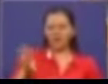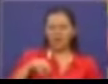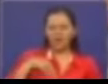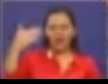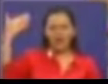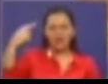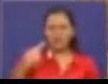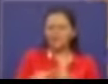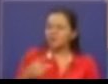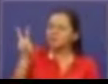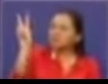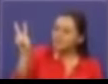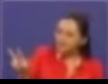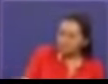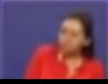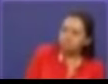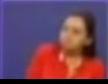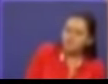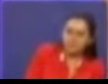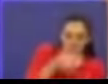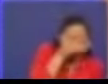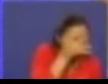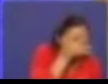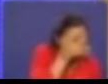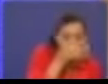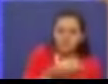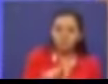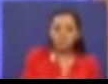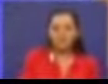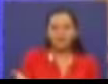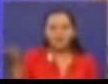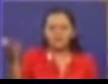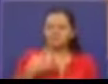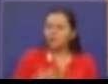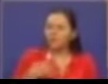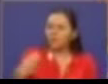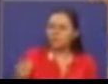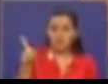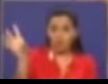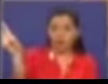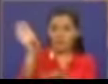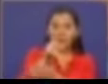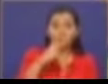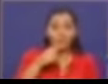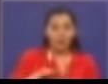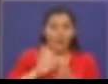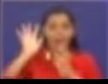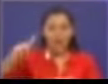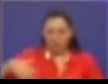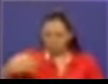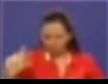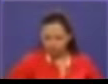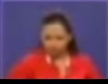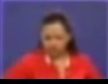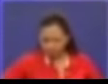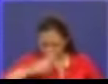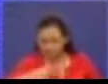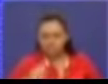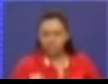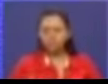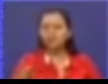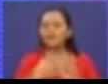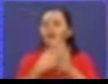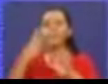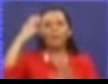Pierden con eso, la gente no es tonta. Se ve que no es auténtico, que son malos imitadores de Férez Cordero, que sí era un tipo auténtico, dicho sea de paso. Podemos